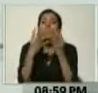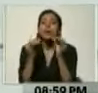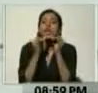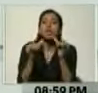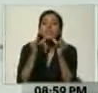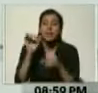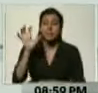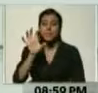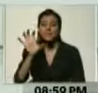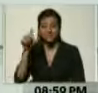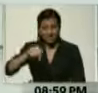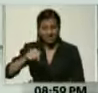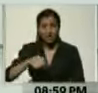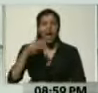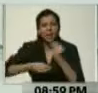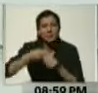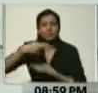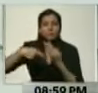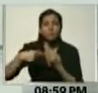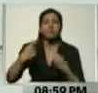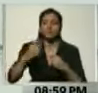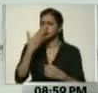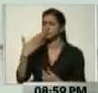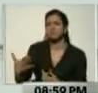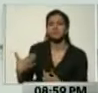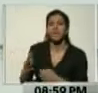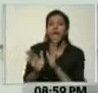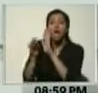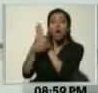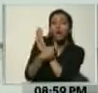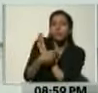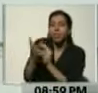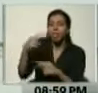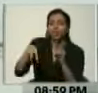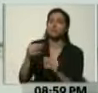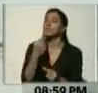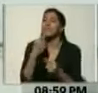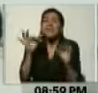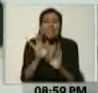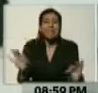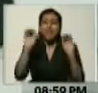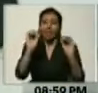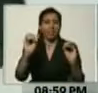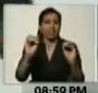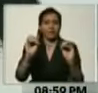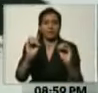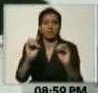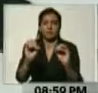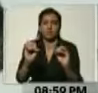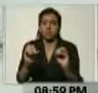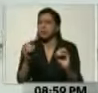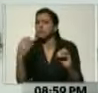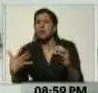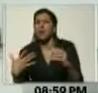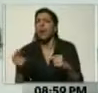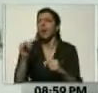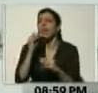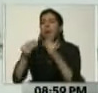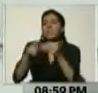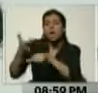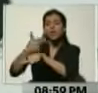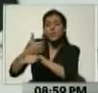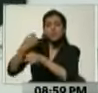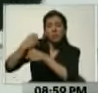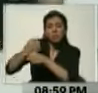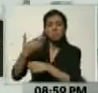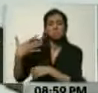de minimizarlas, tratan de, como decimos en criollo, ningunearlas.